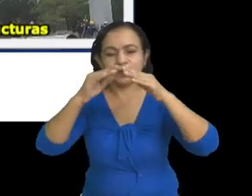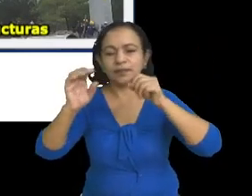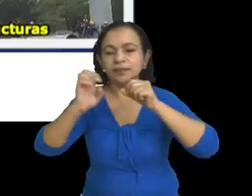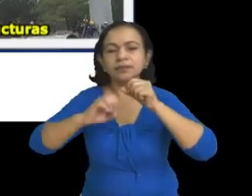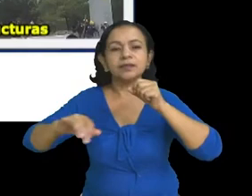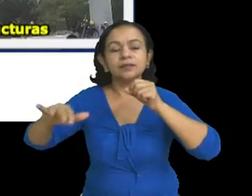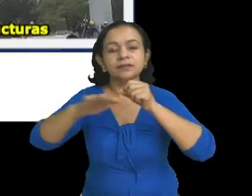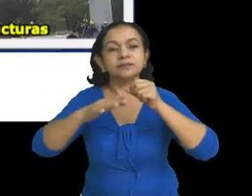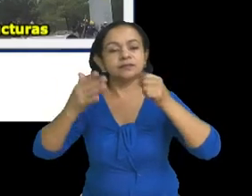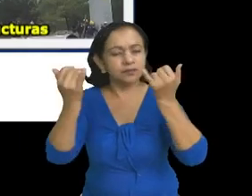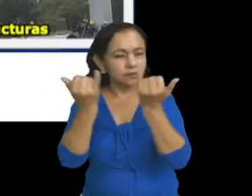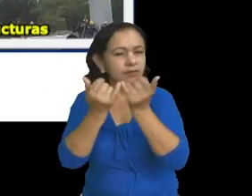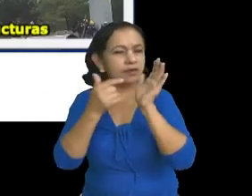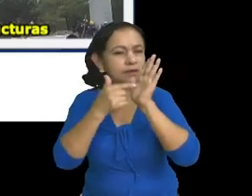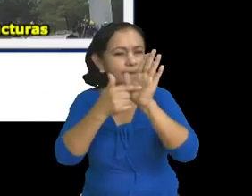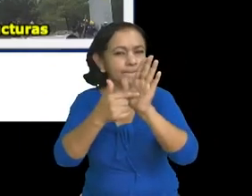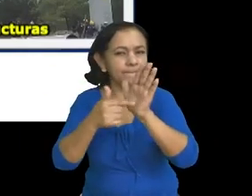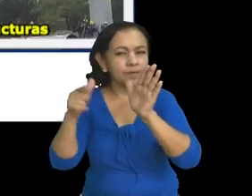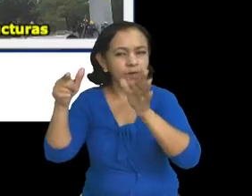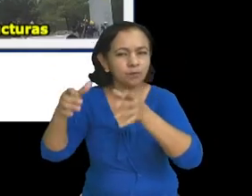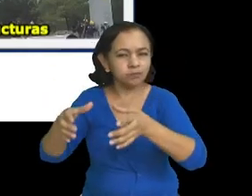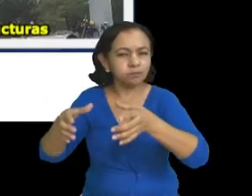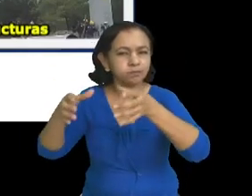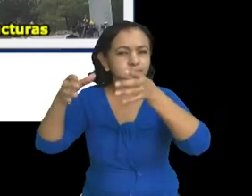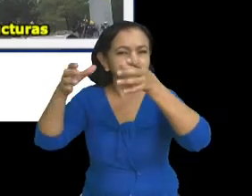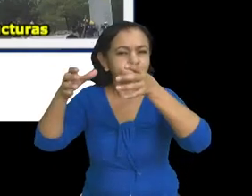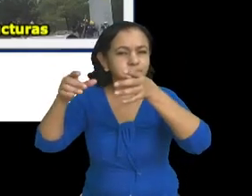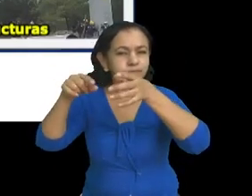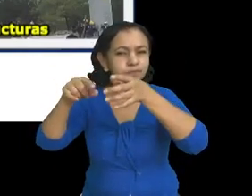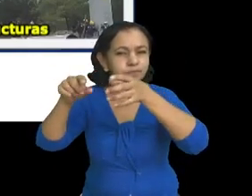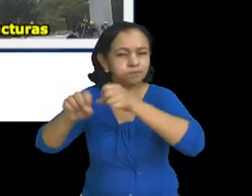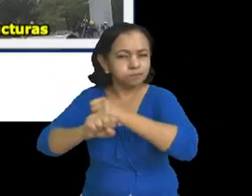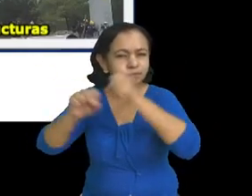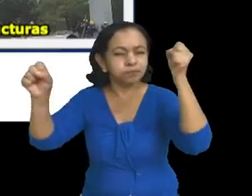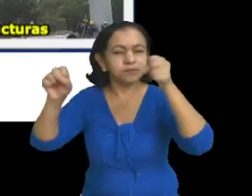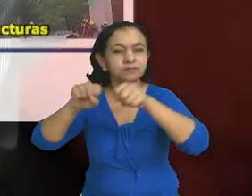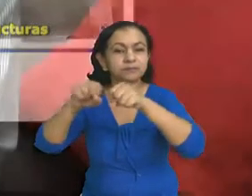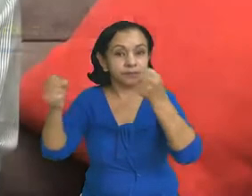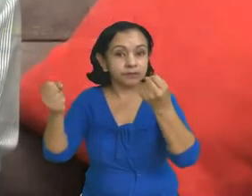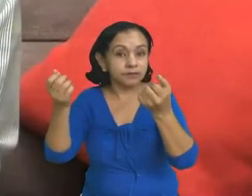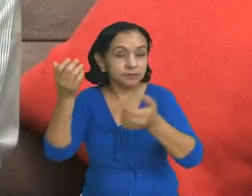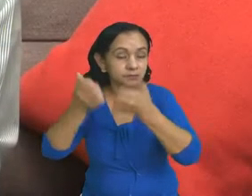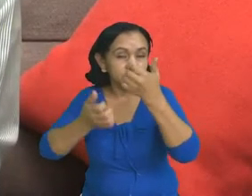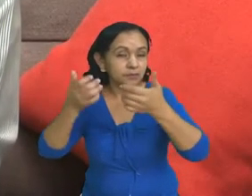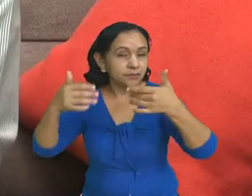Estelí. ¿Qué pasa cuando ese transformador sufre un daño?